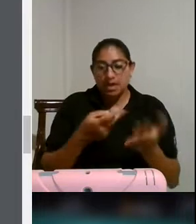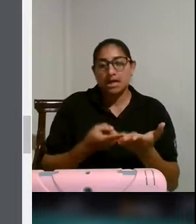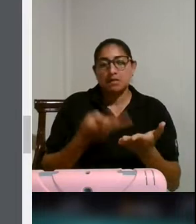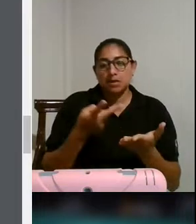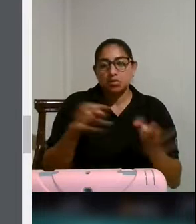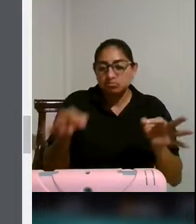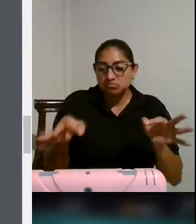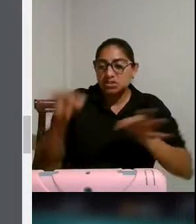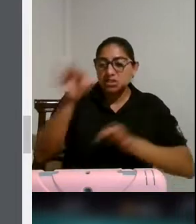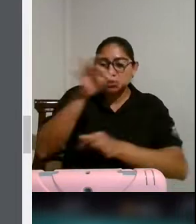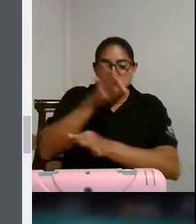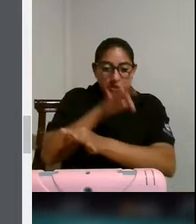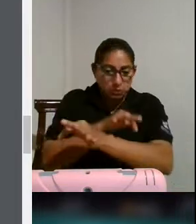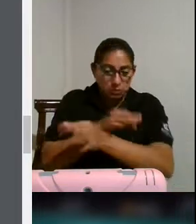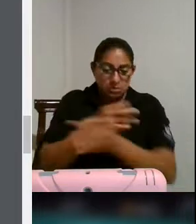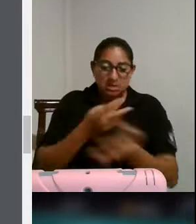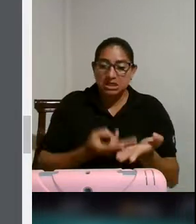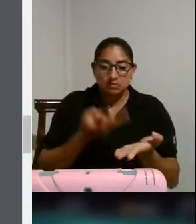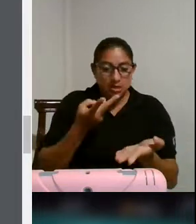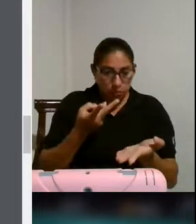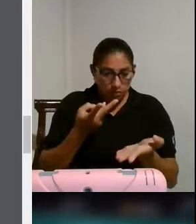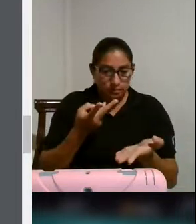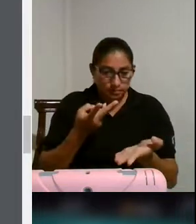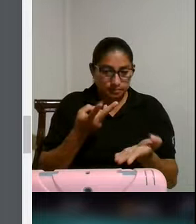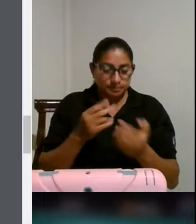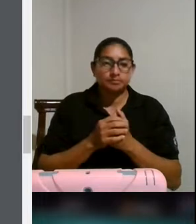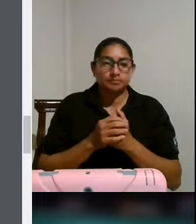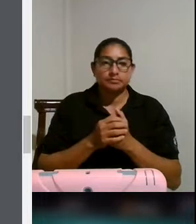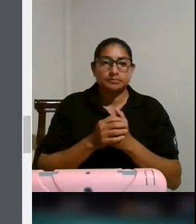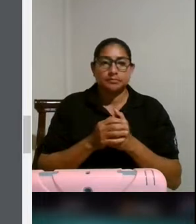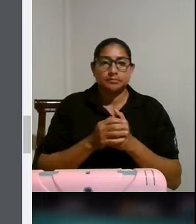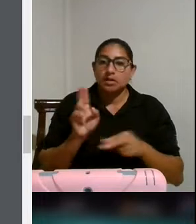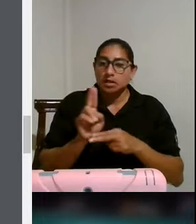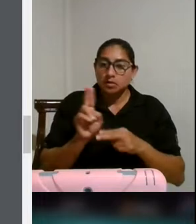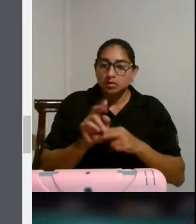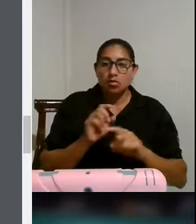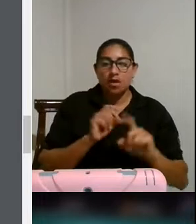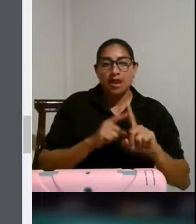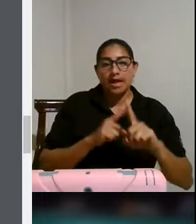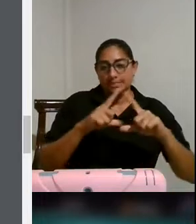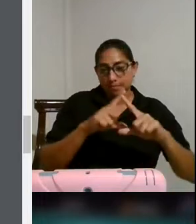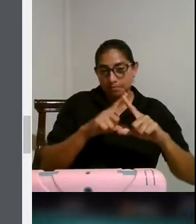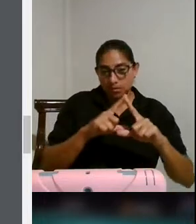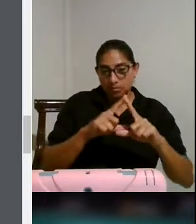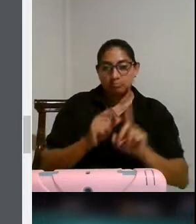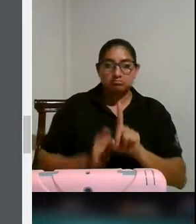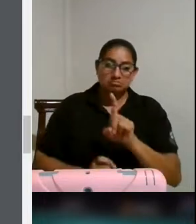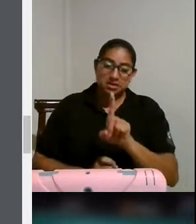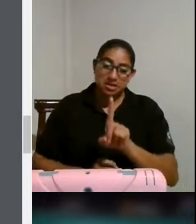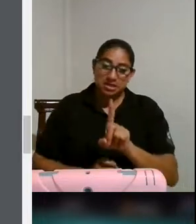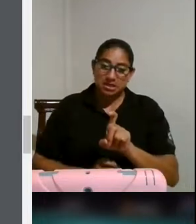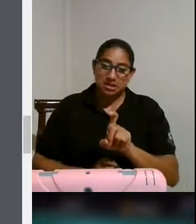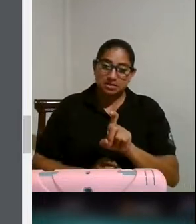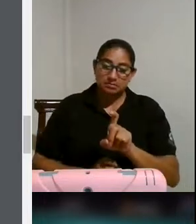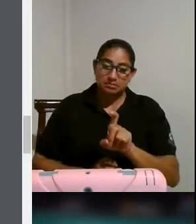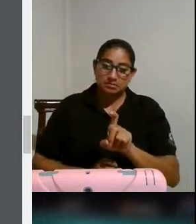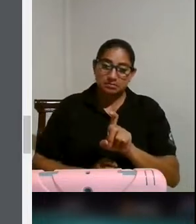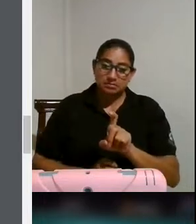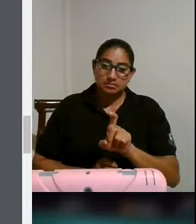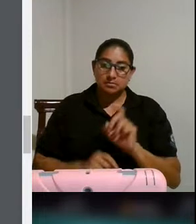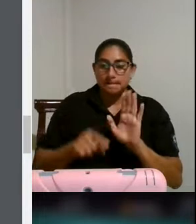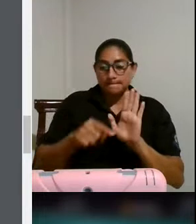Este binomio se sustituye en esta x de acá. Queda así. El menos 3,000